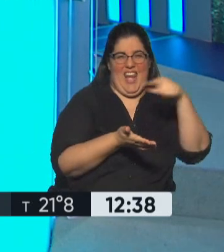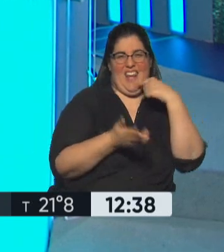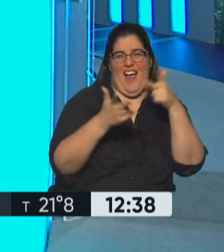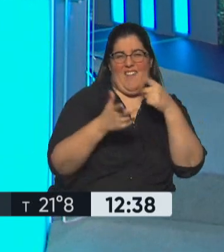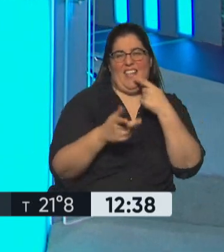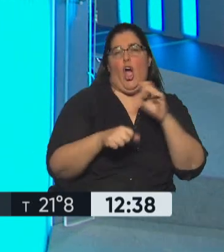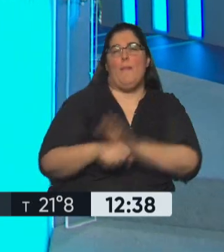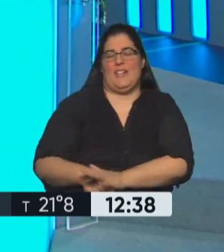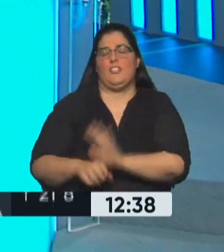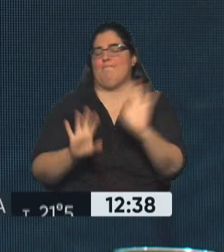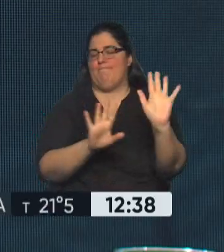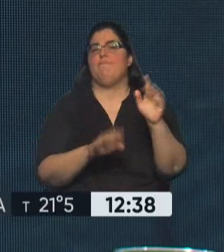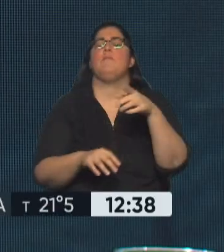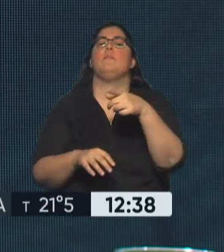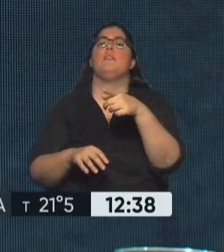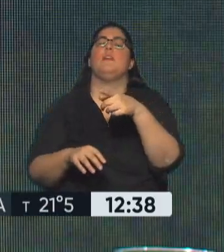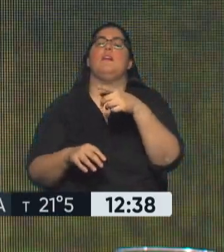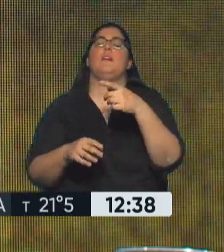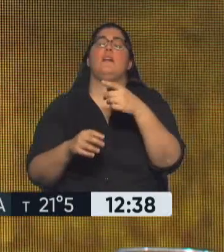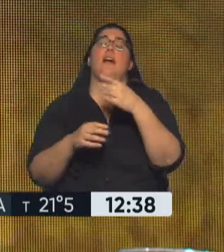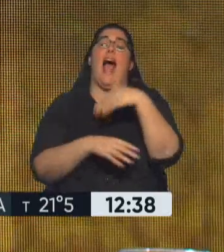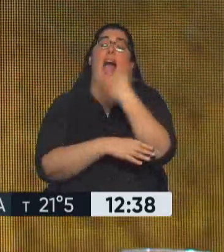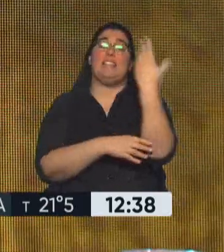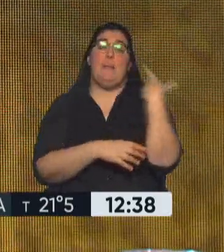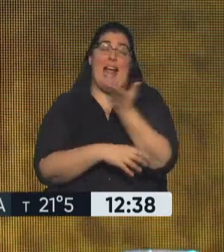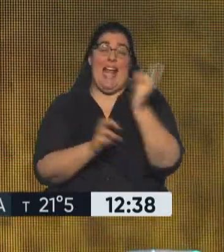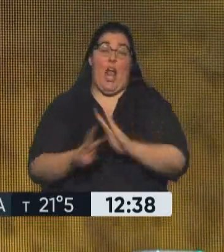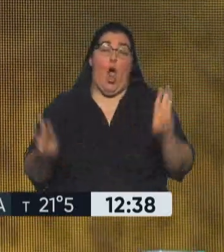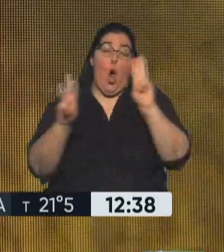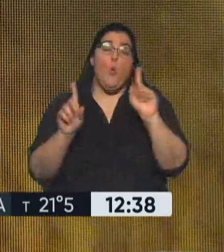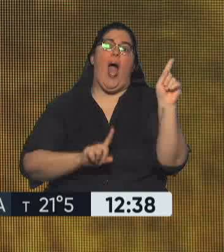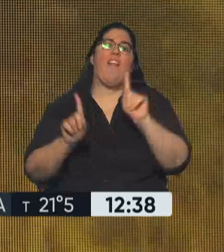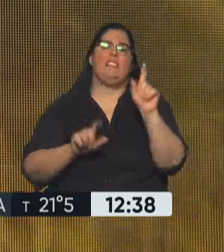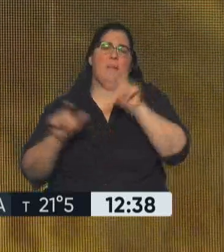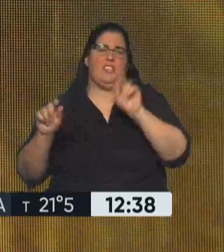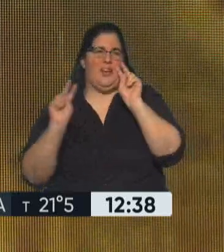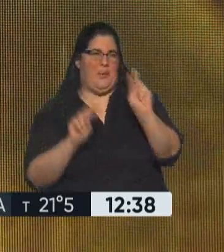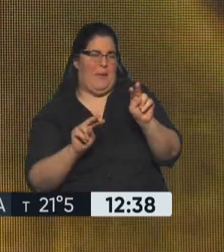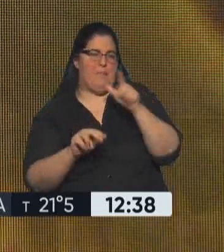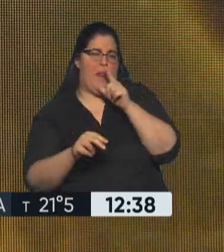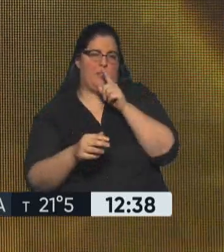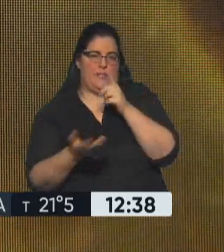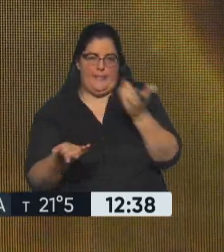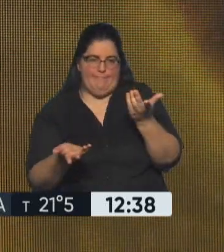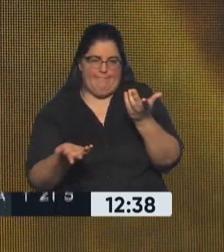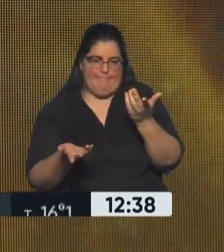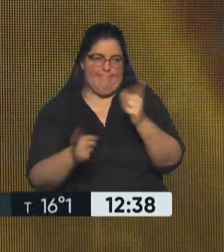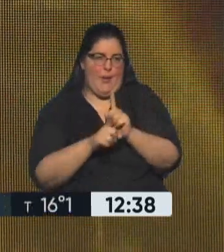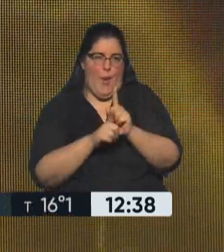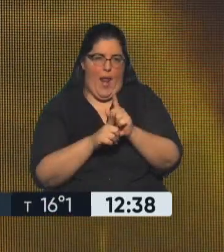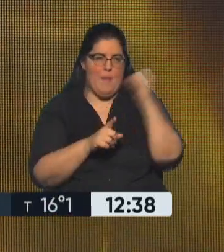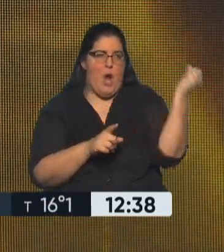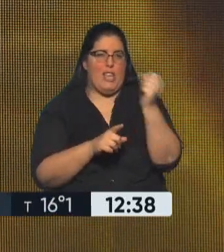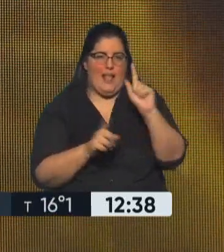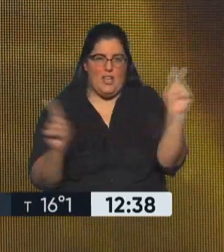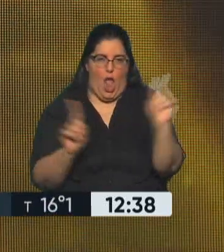locución recién. Aunque la Asamblea General de Naciones Unidas puede ser muchas veces vista como algo superficial o como algo que no genera, como una instancia que no